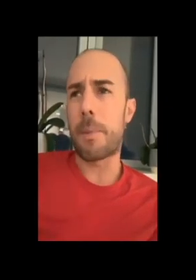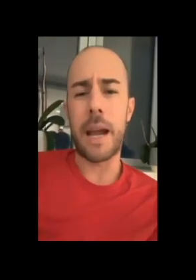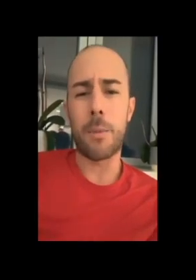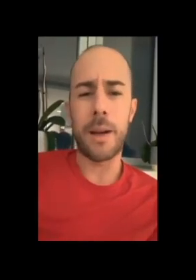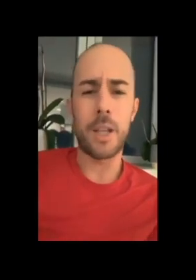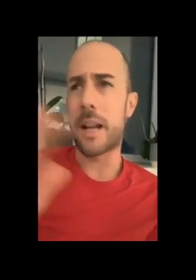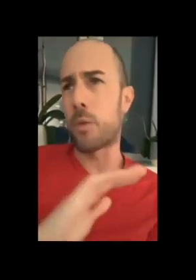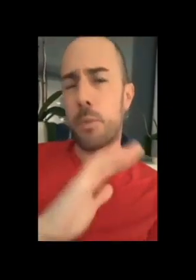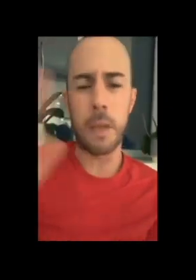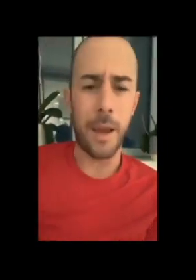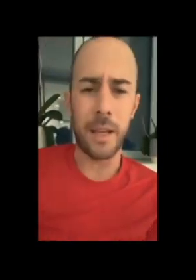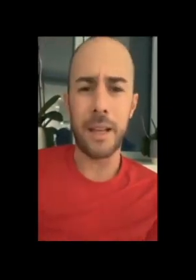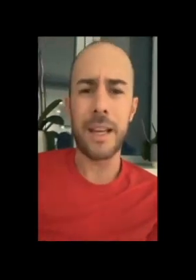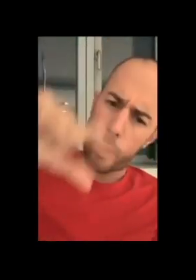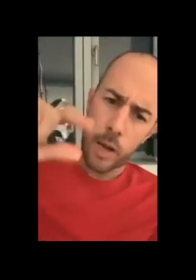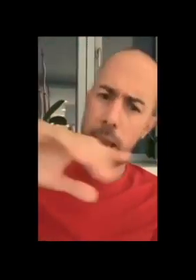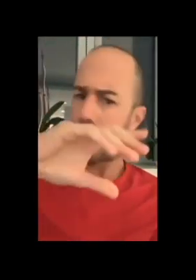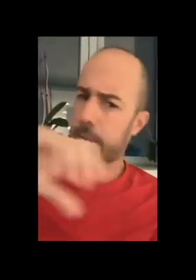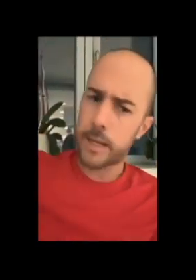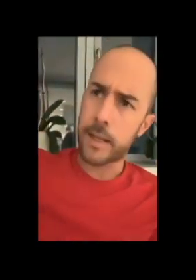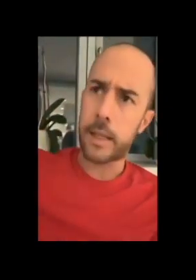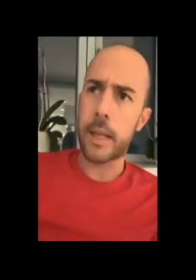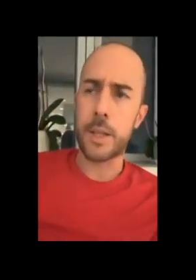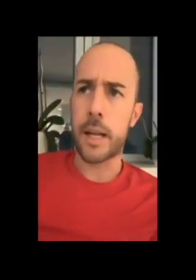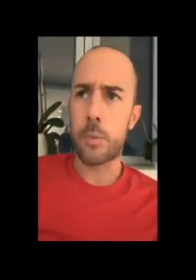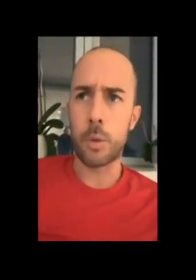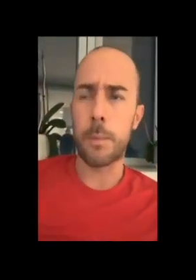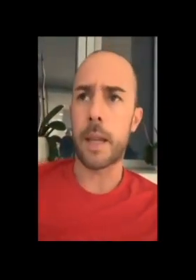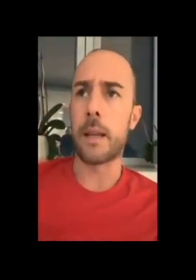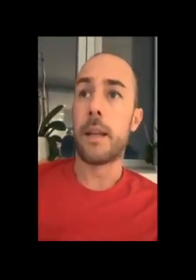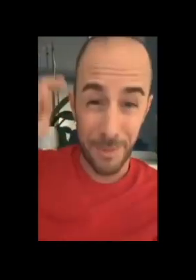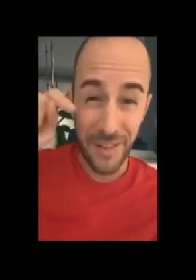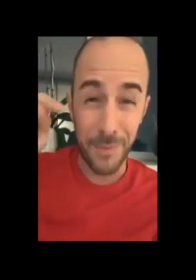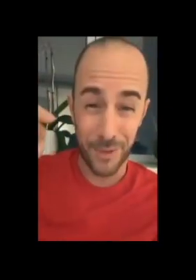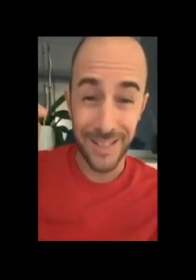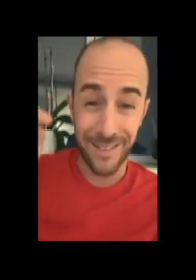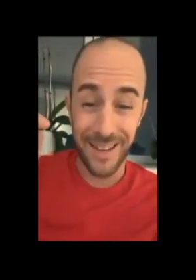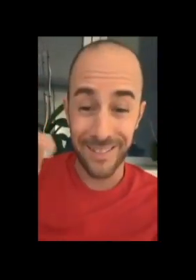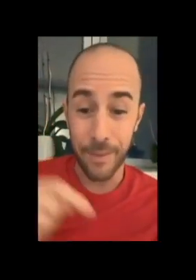todos los que creen que esto está pagado van y chingan a su puta madre. Dale un like, sales de aquí y a chingar a su puta madre. Pero es mi Facebook, sí sabías, ¿verdad?